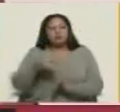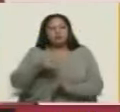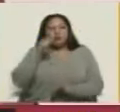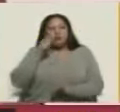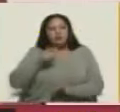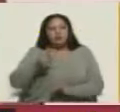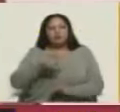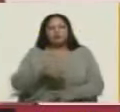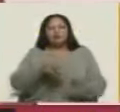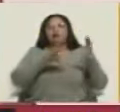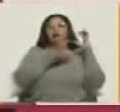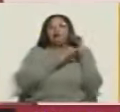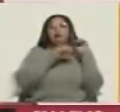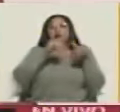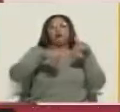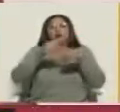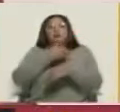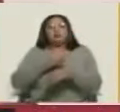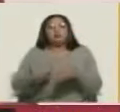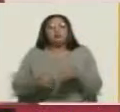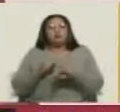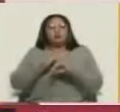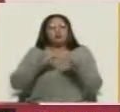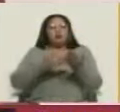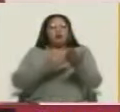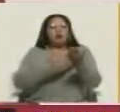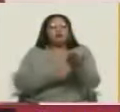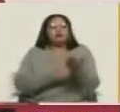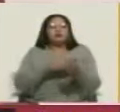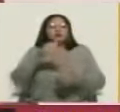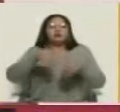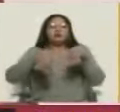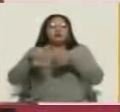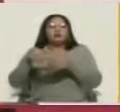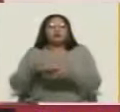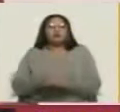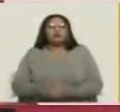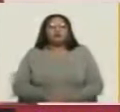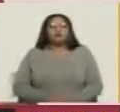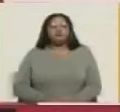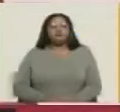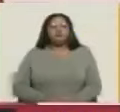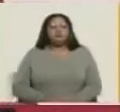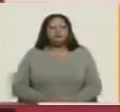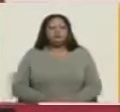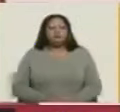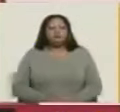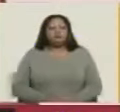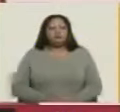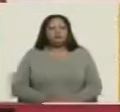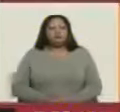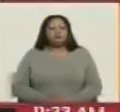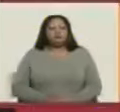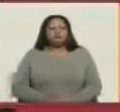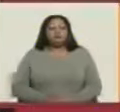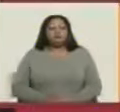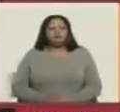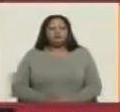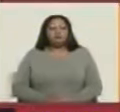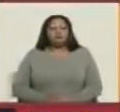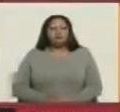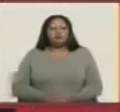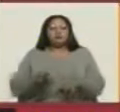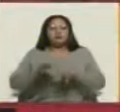la carga de que tiene que elegir al presidente, porque ya el presidente será electo el día 28 de julio.